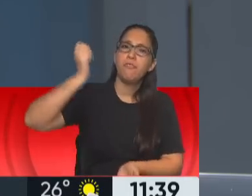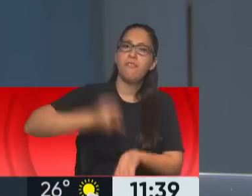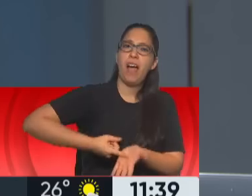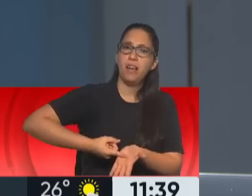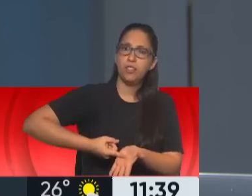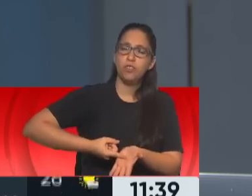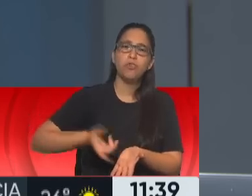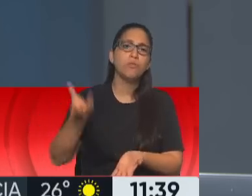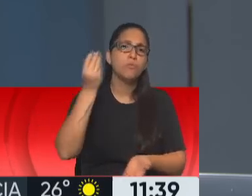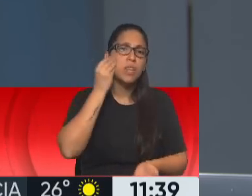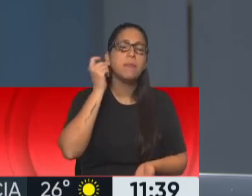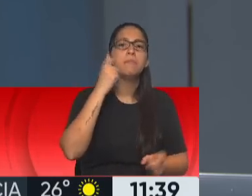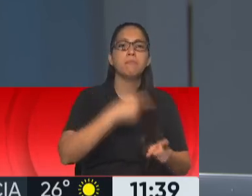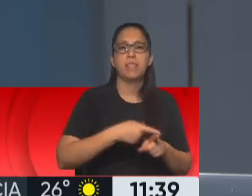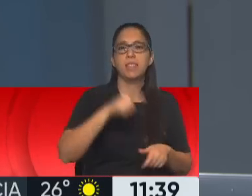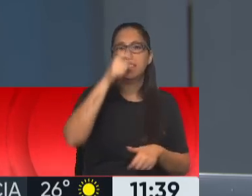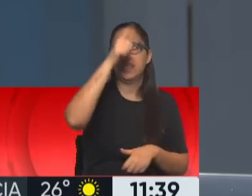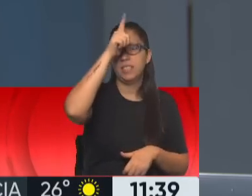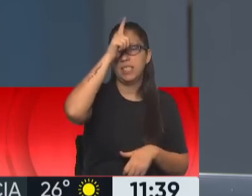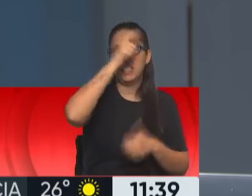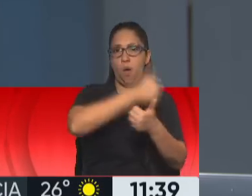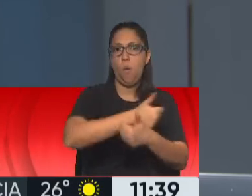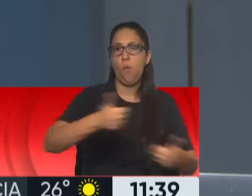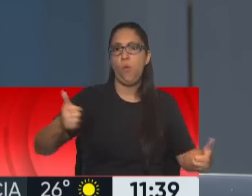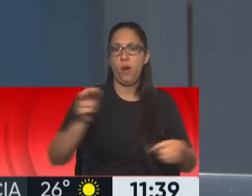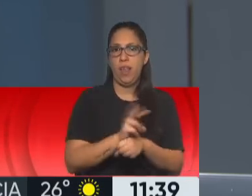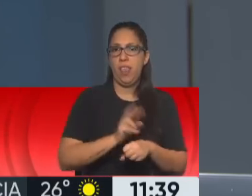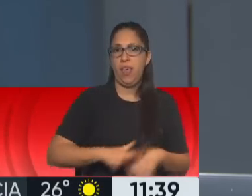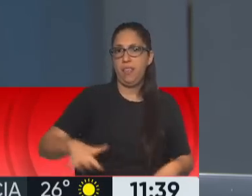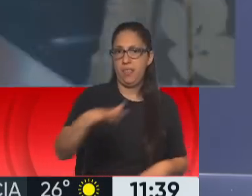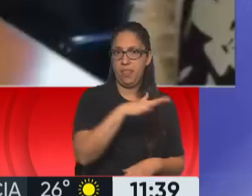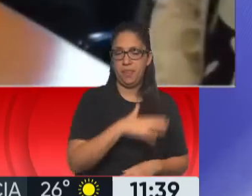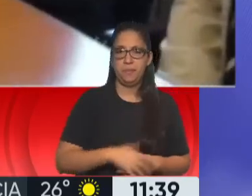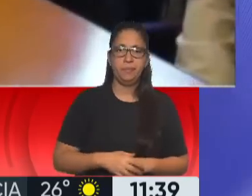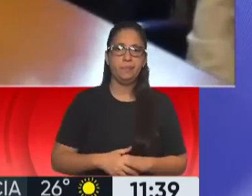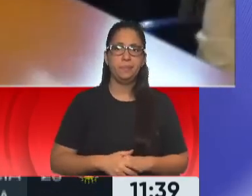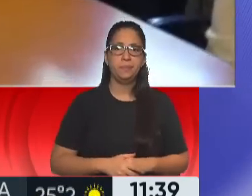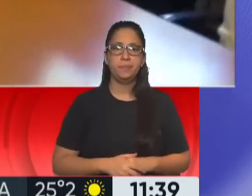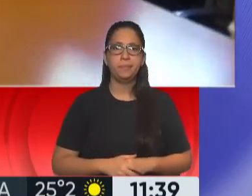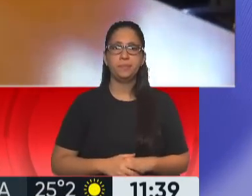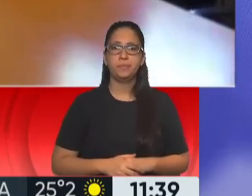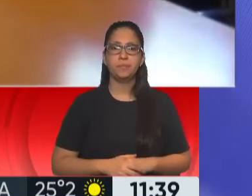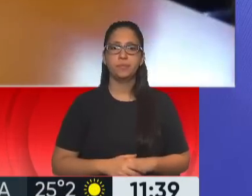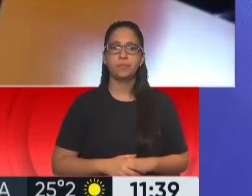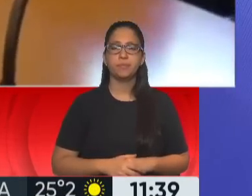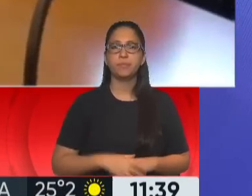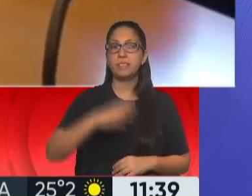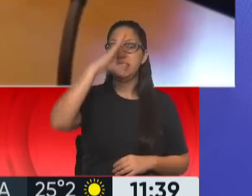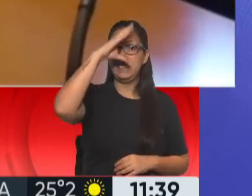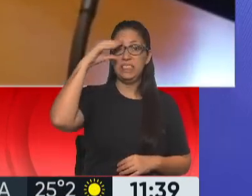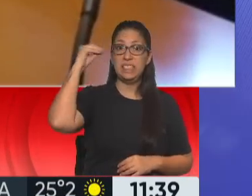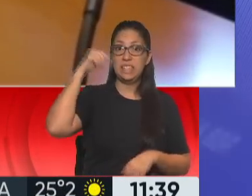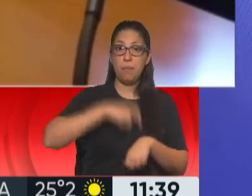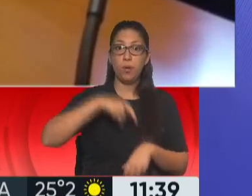y también fuerzas de seguridad allí en la zona de Comodoro Pi. Y por su parte, Cristina Fernández en